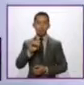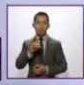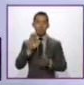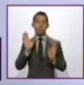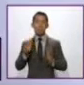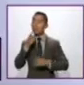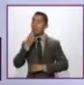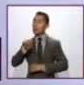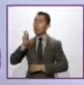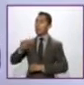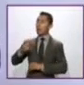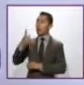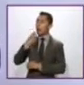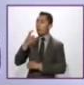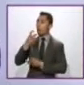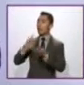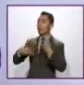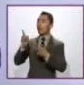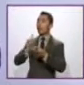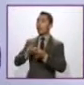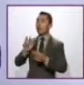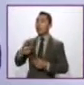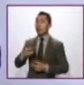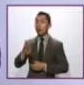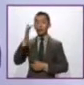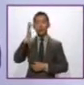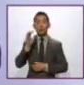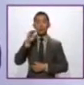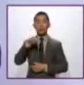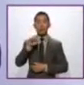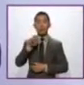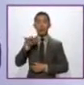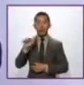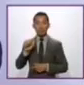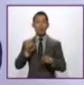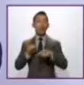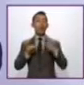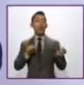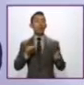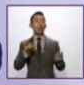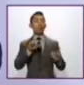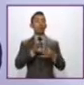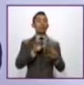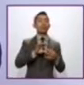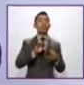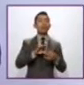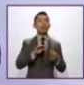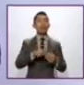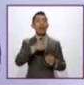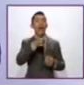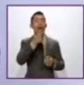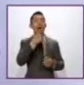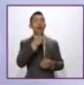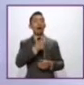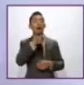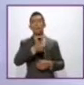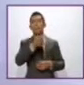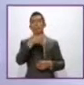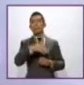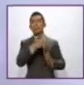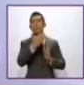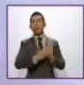el agua se va a traer del río Santa María y por otro lado, se escucha que van a bajar el precio del agua. No